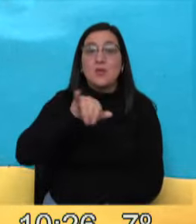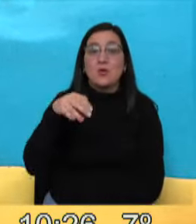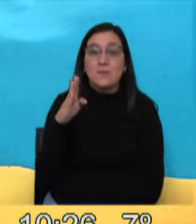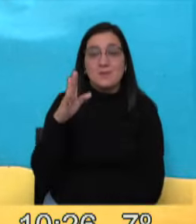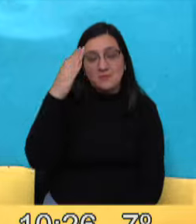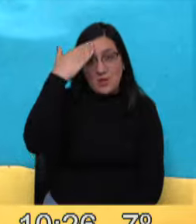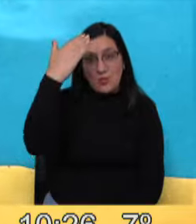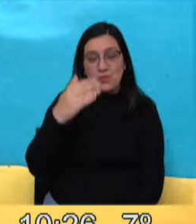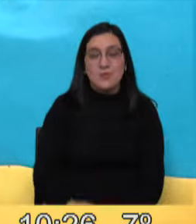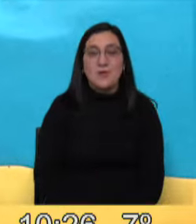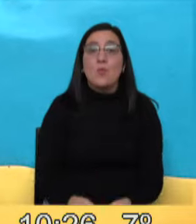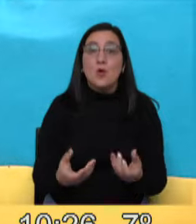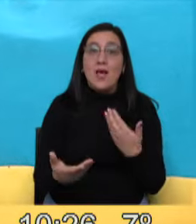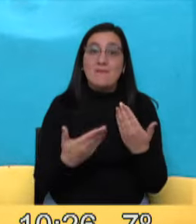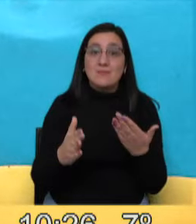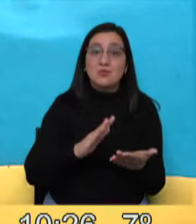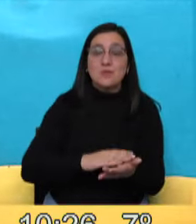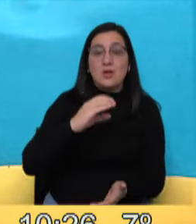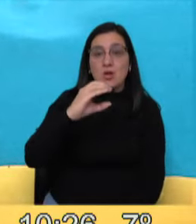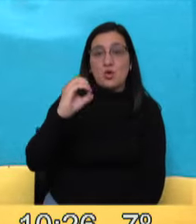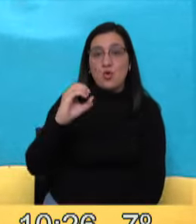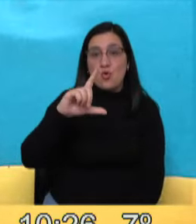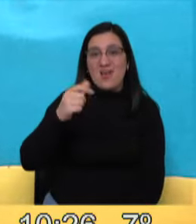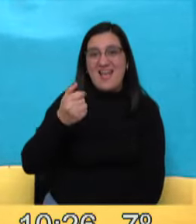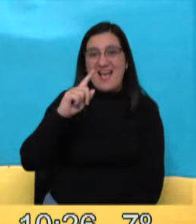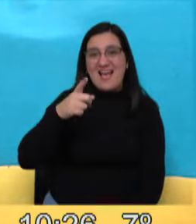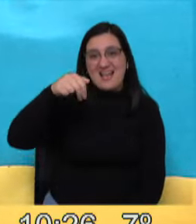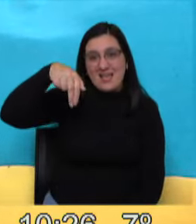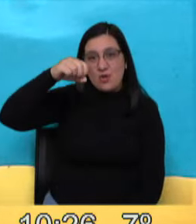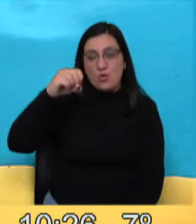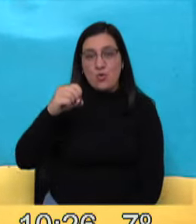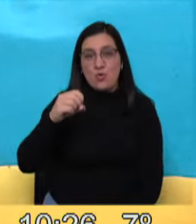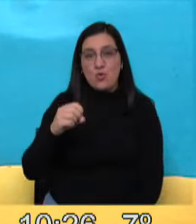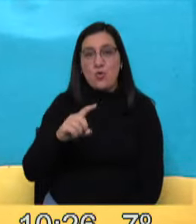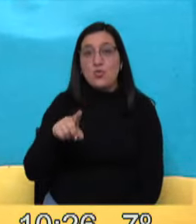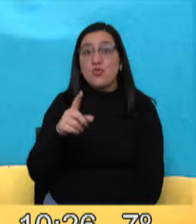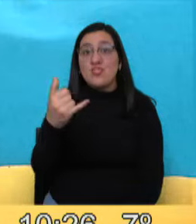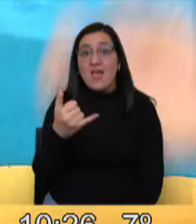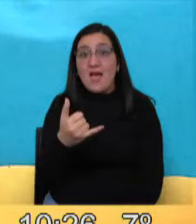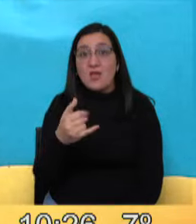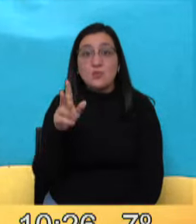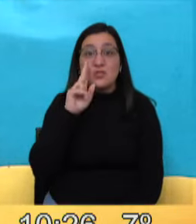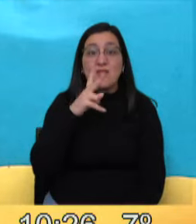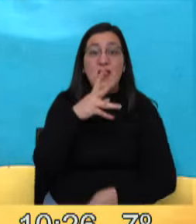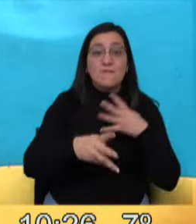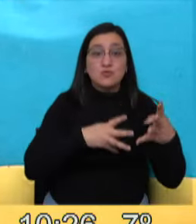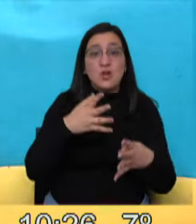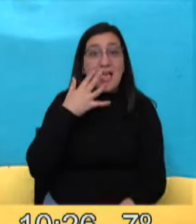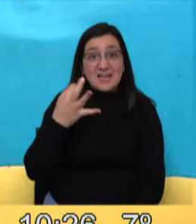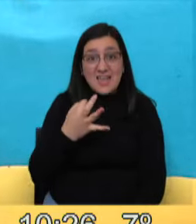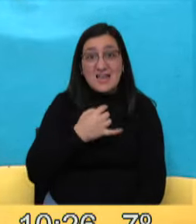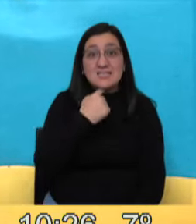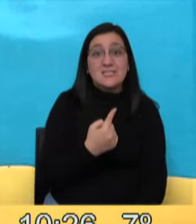saludo. Colágeno, vamos a hablar de todo. Vamos a tratar de tocar todos los temas. ¿Dónde está? ¿Qué es? ¿Cómo se ve? ¿La función? ¿Es real? ¿Qué